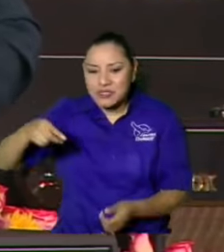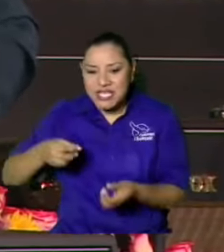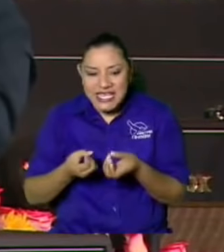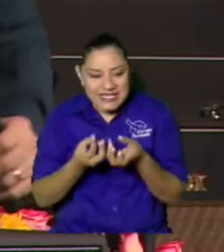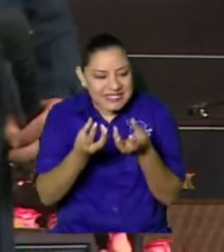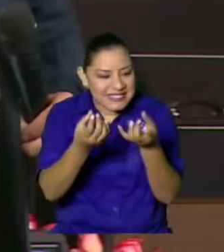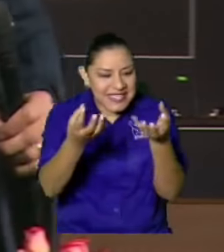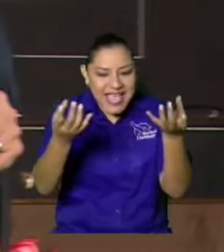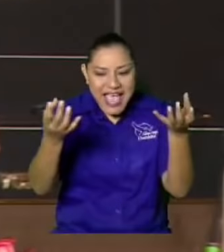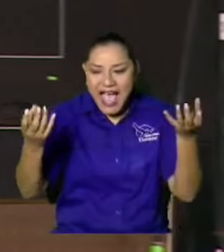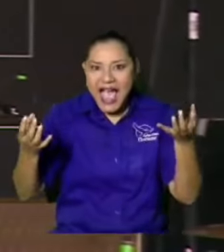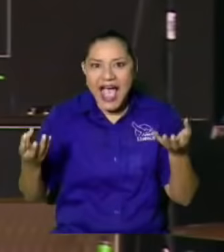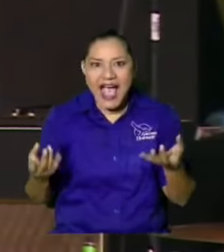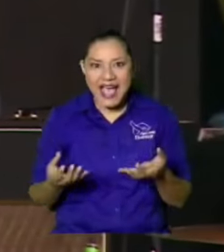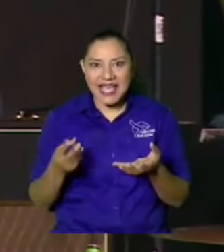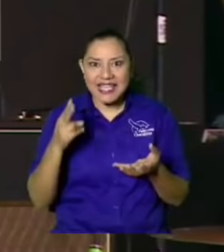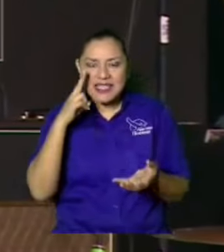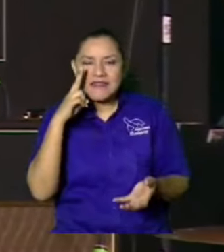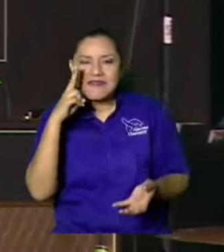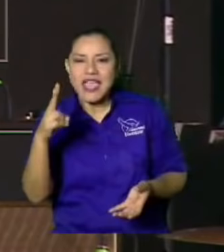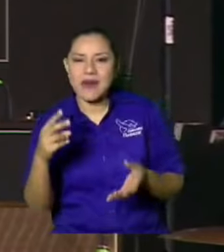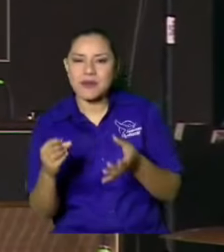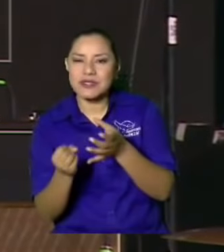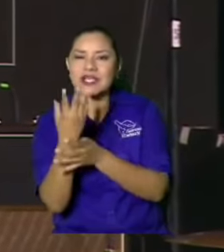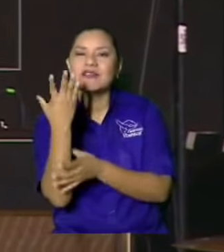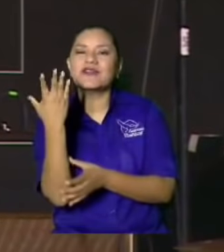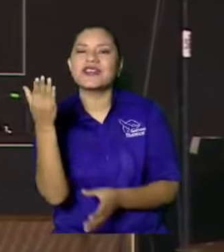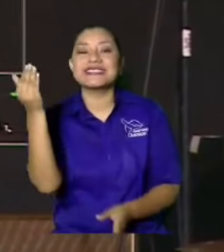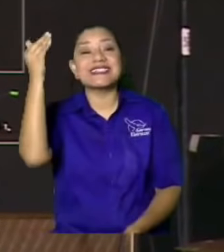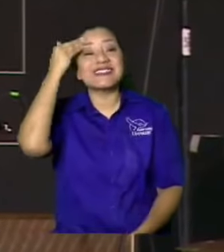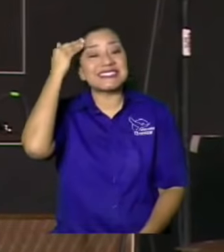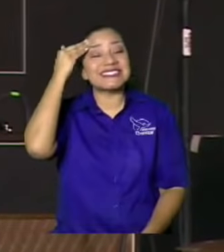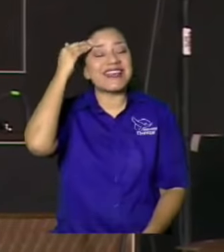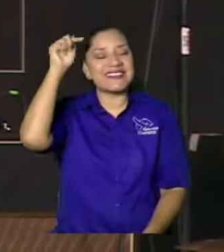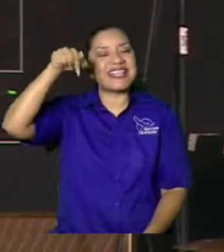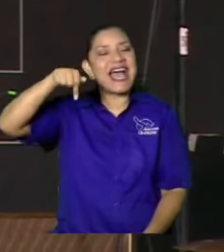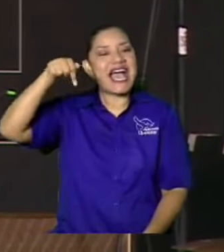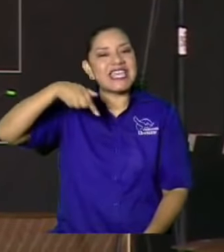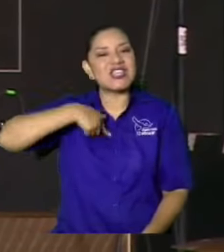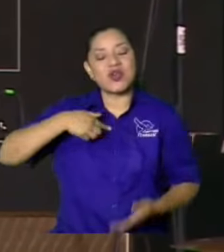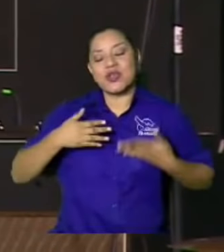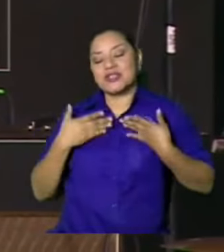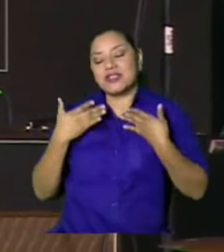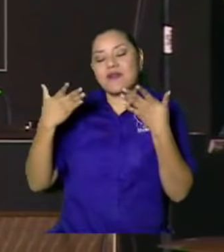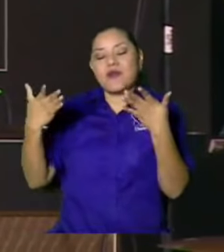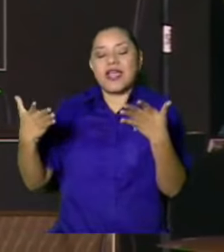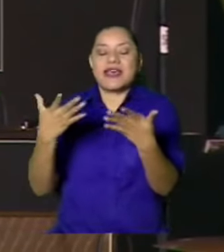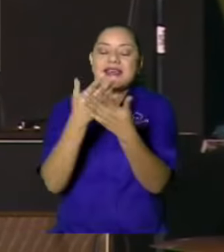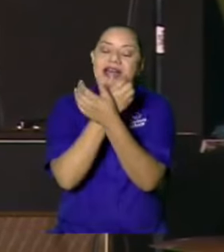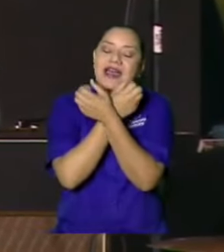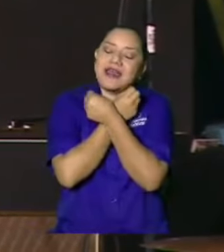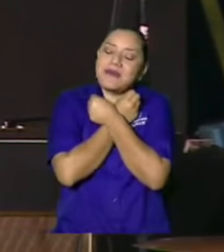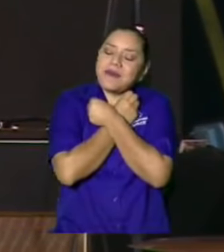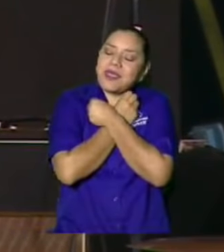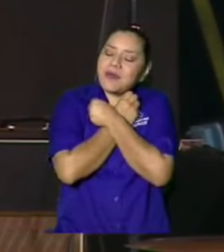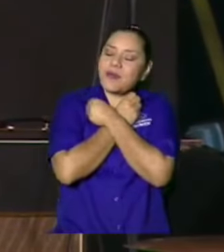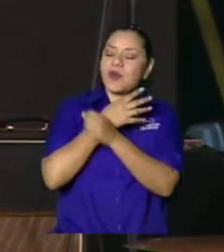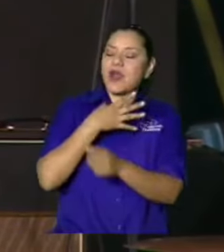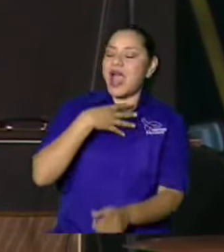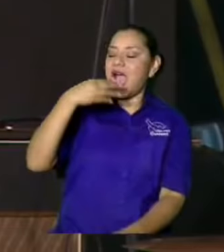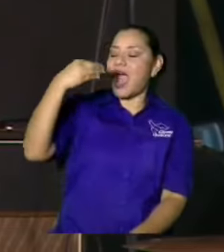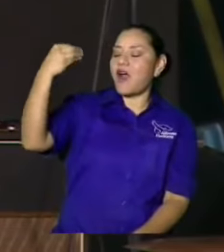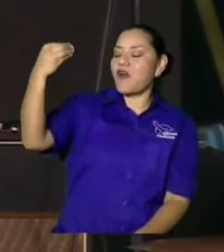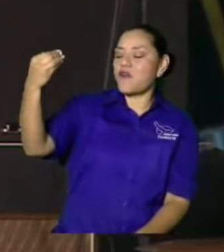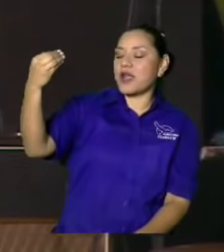florecieron. Vamos al campo. ¿Sabes qué? Ahí te voy a demostrar mi amor. Allá afuera, en